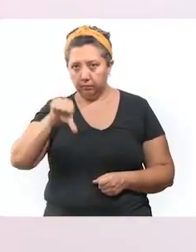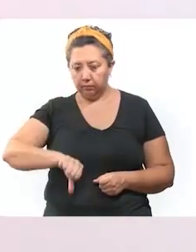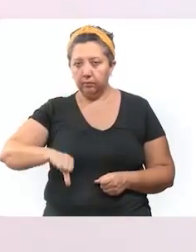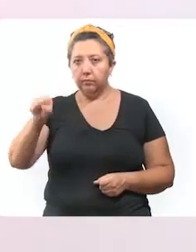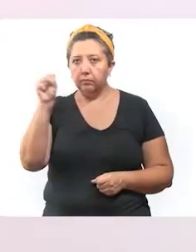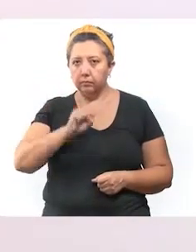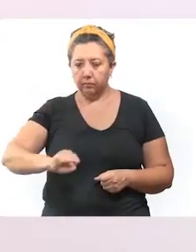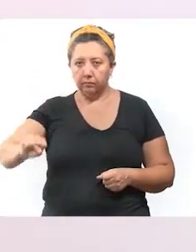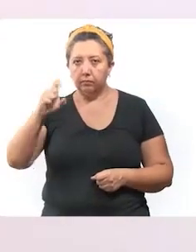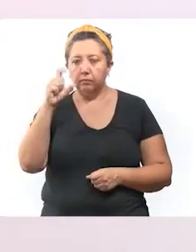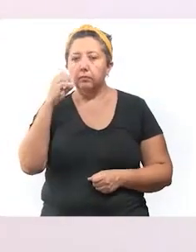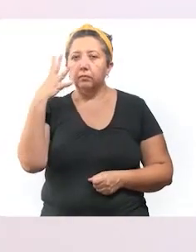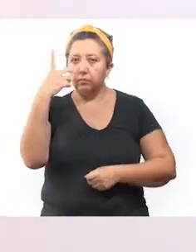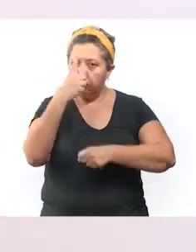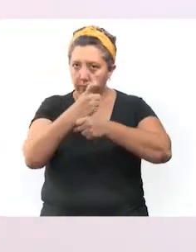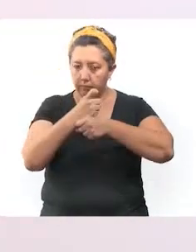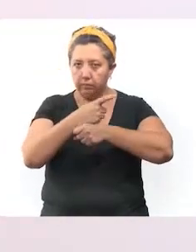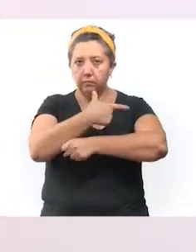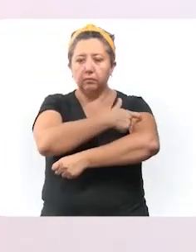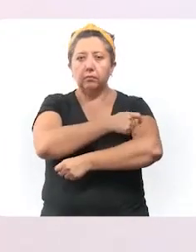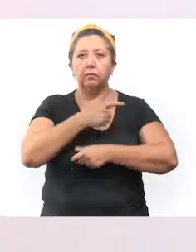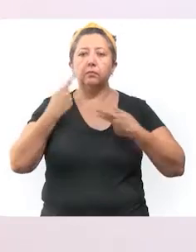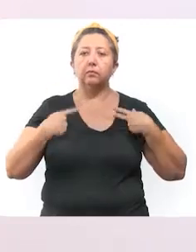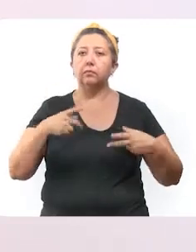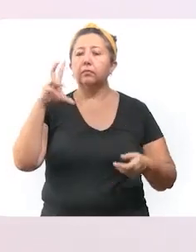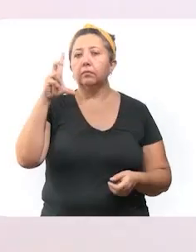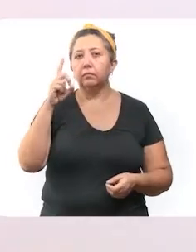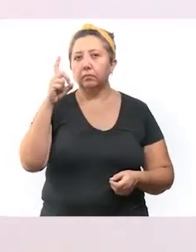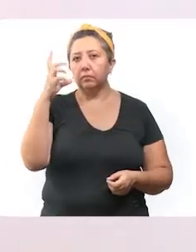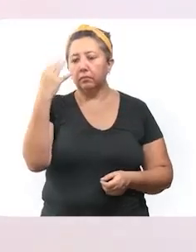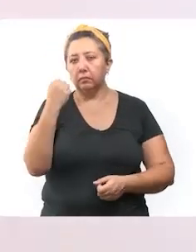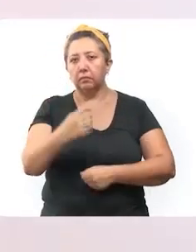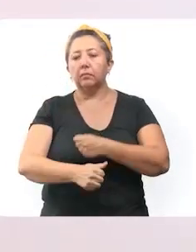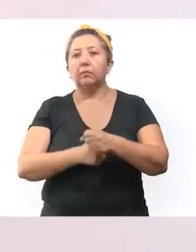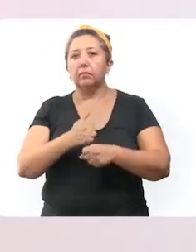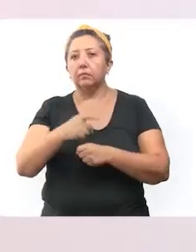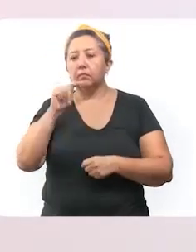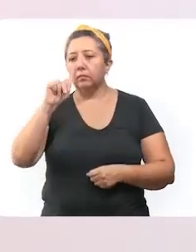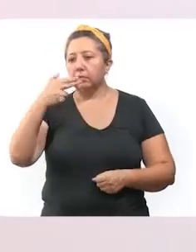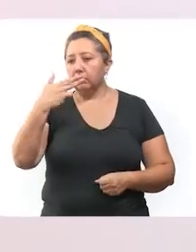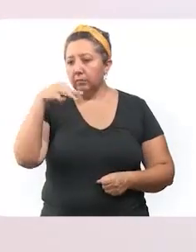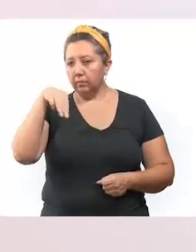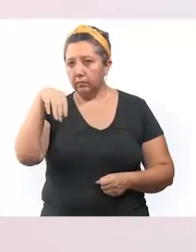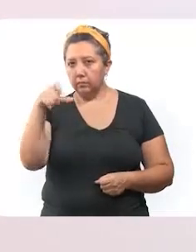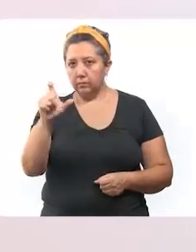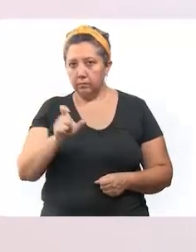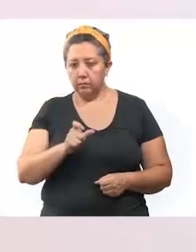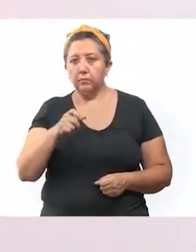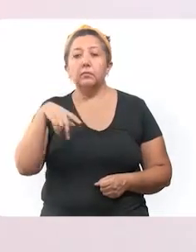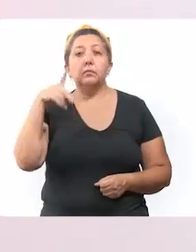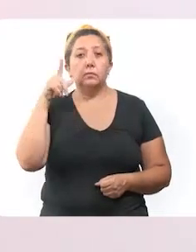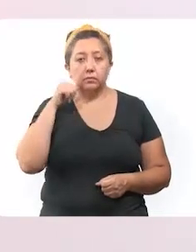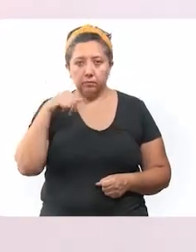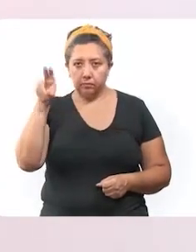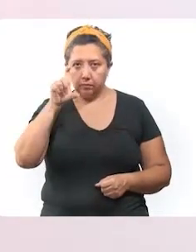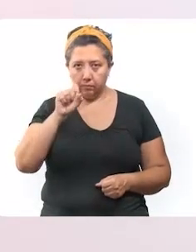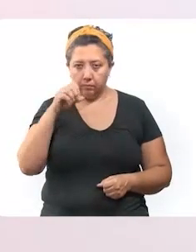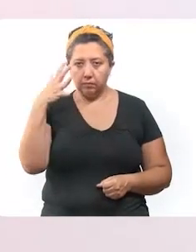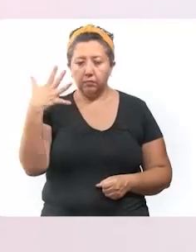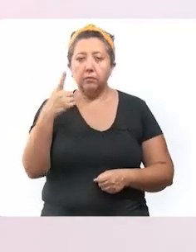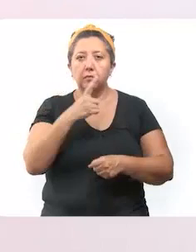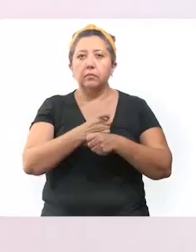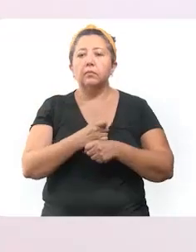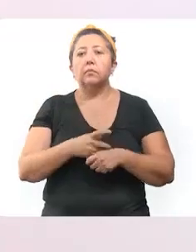sábado 24 se aplicará la primera dosis de la vacuna para personas de 30 a 39 años en Tamec. Mañana domingo 25 se aplicará